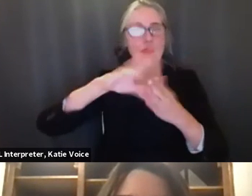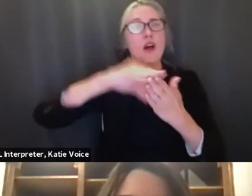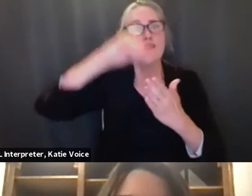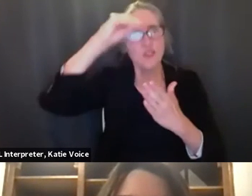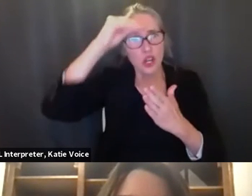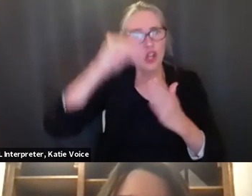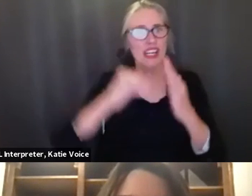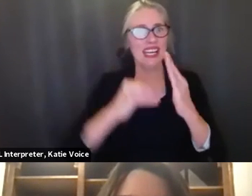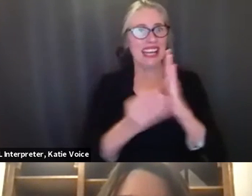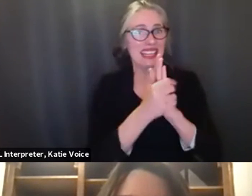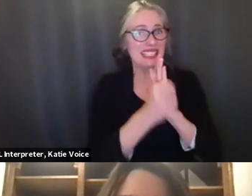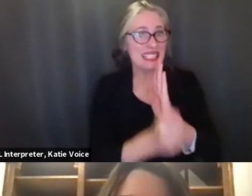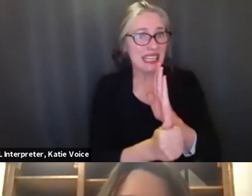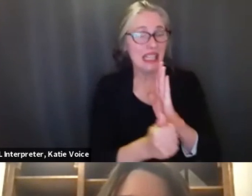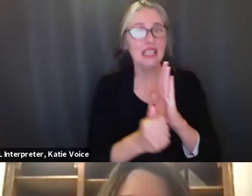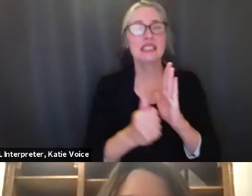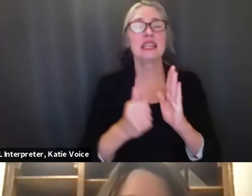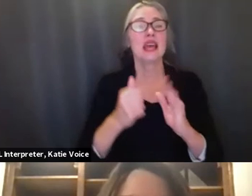críticas a nivel temprano.